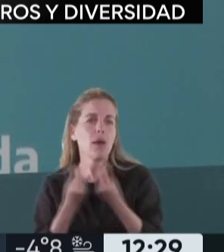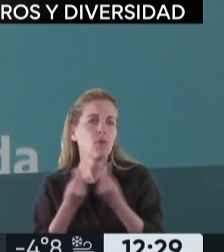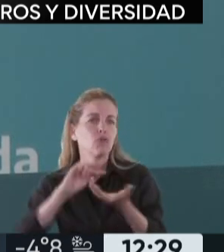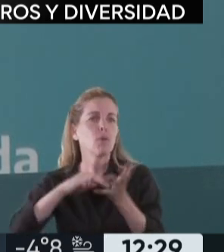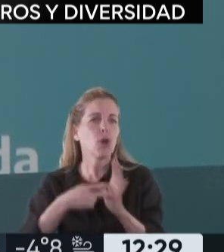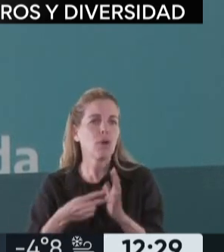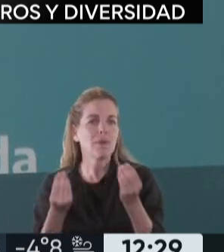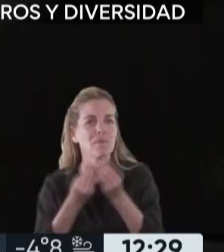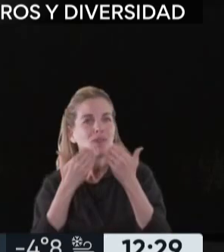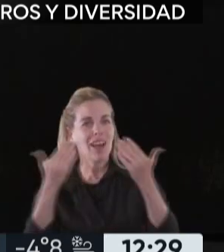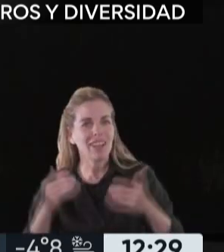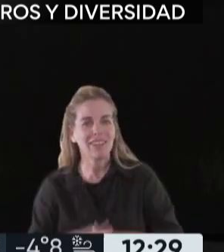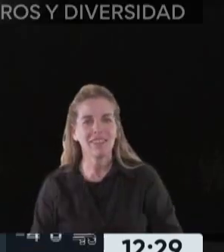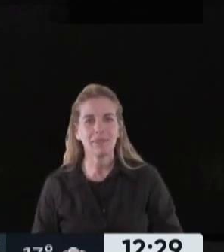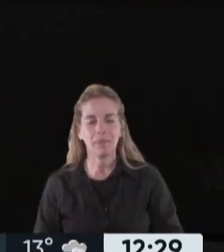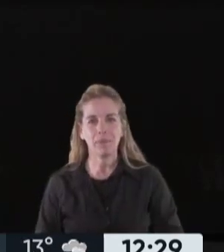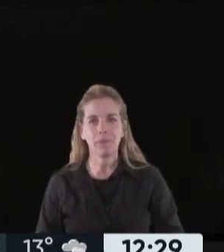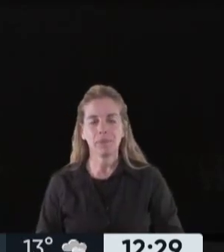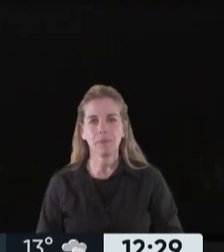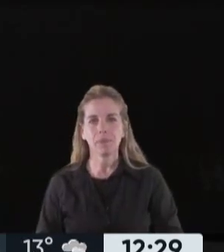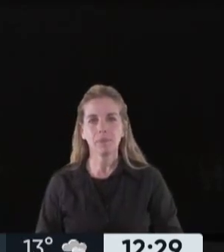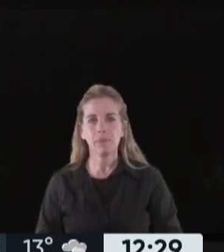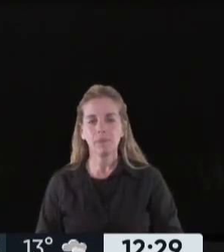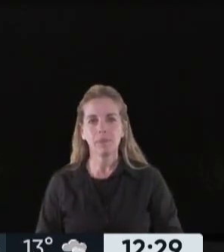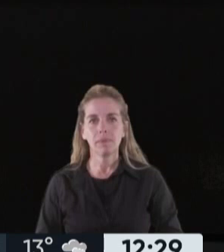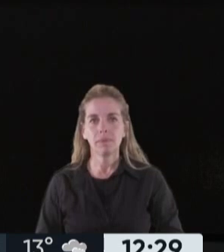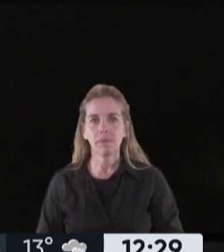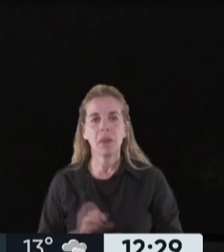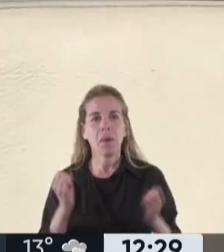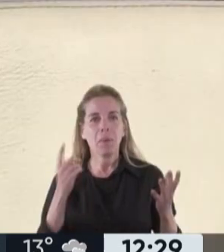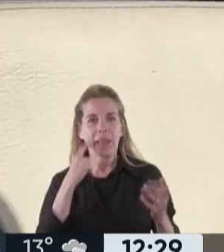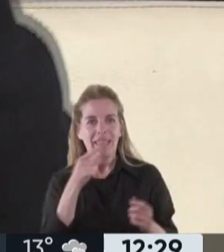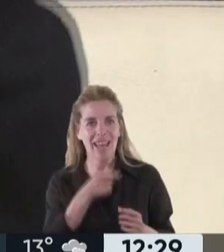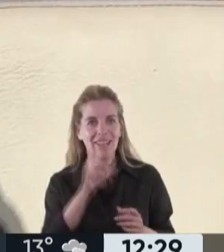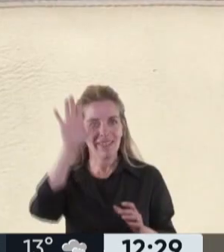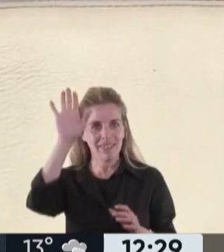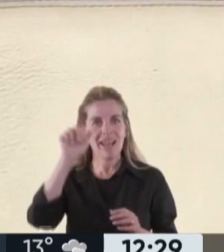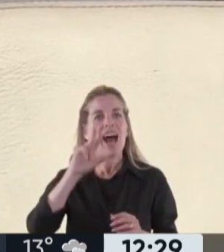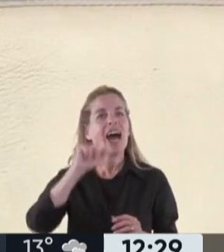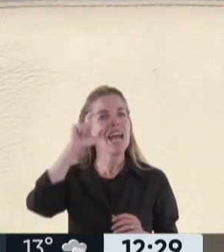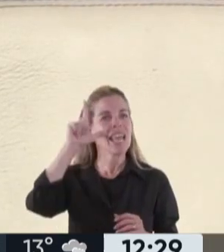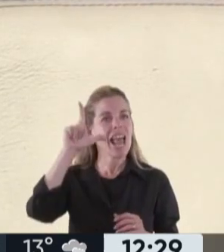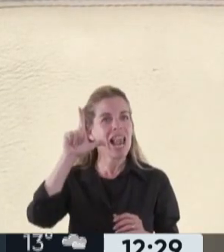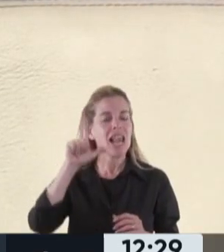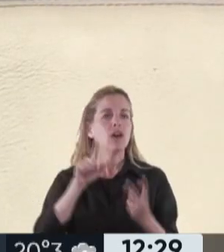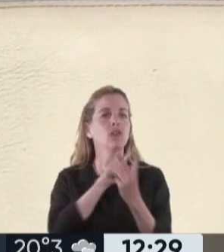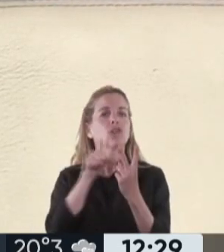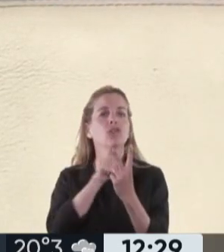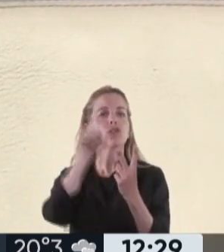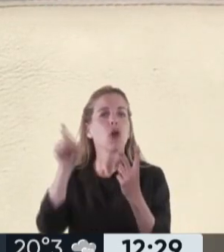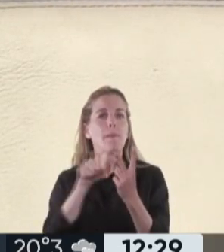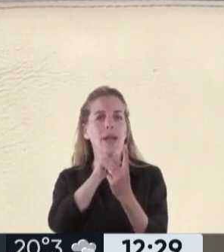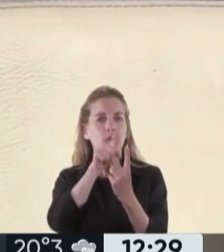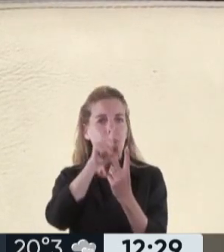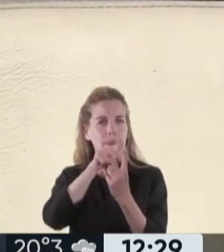problemáticas. Gracias. Continuamos con las preguntas. Buenos días, aquí Ariel Rodríguez. 2 preguntitas, si me permiten.